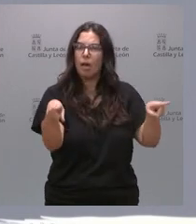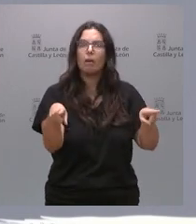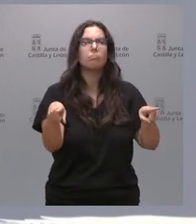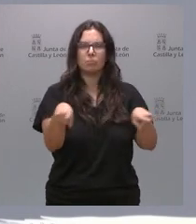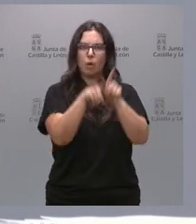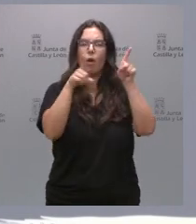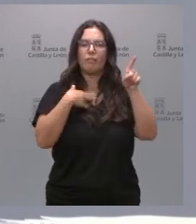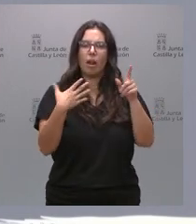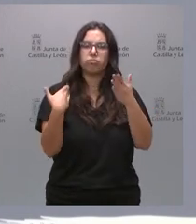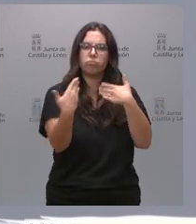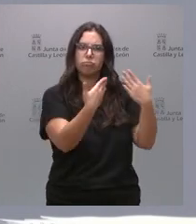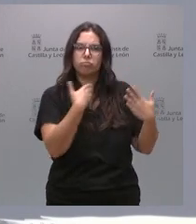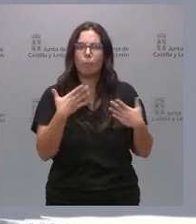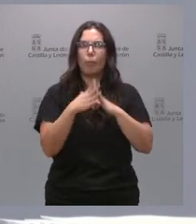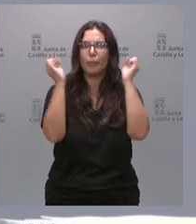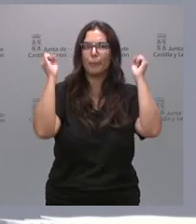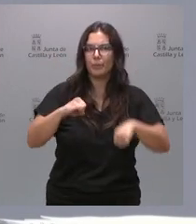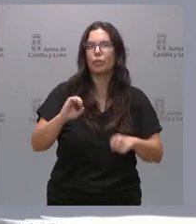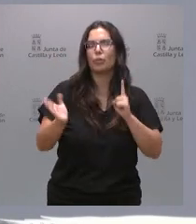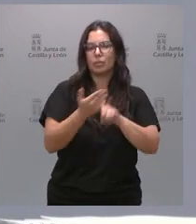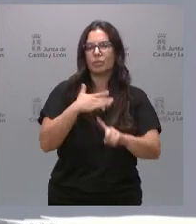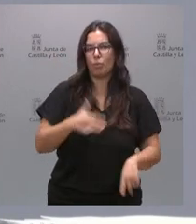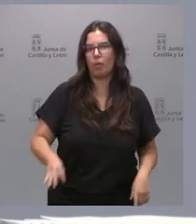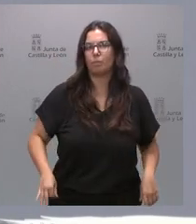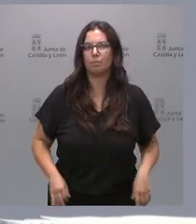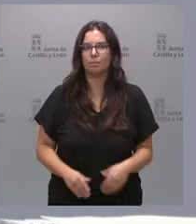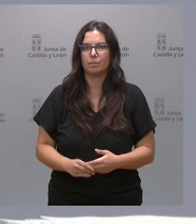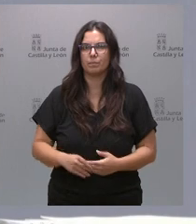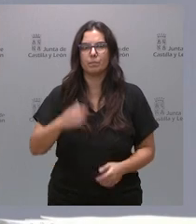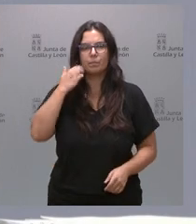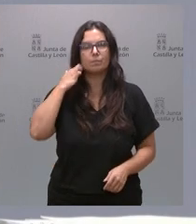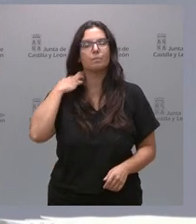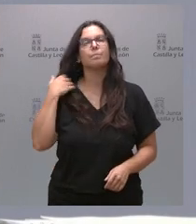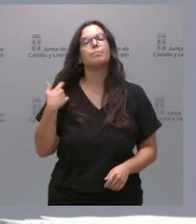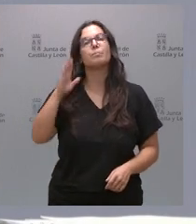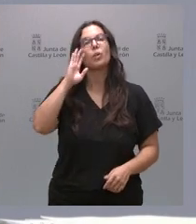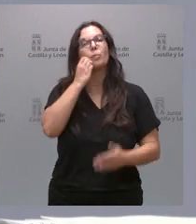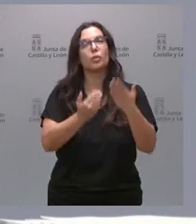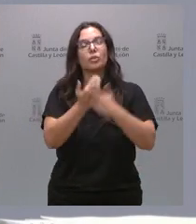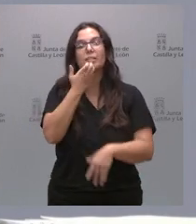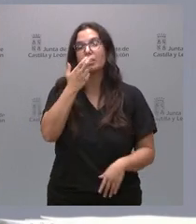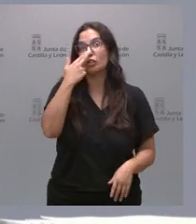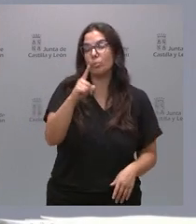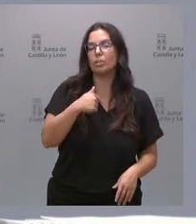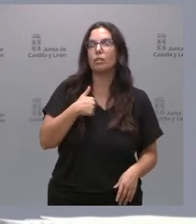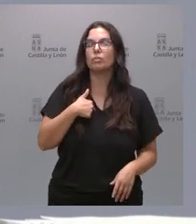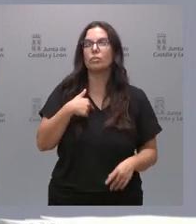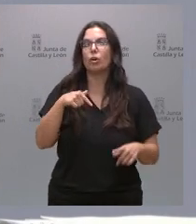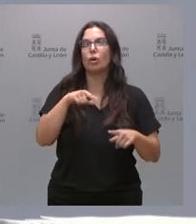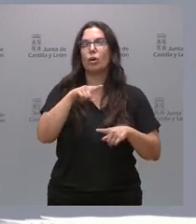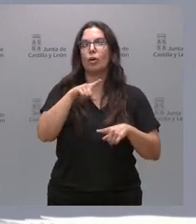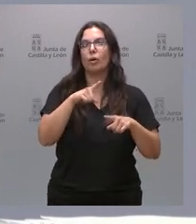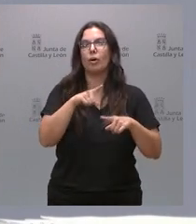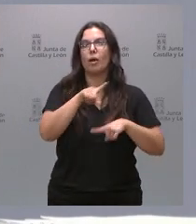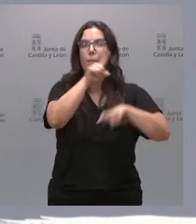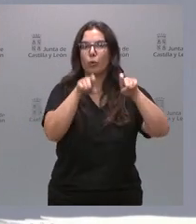por tanto alcanzar puntos comunes sobre aquellos que piensan distinto qué tal Buenos días si no le importa le voy a hacer las preguntas fraccionadas y